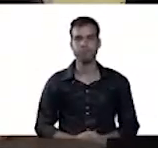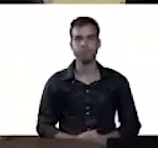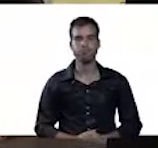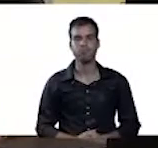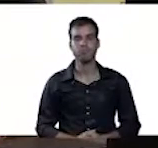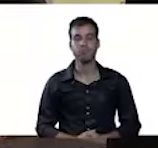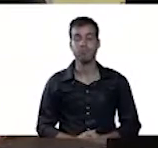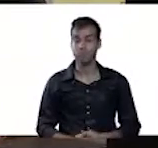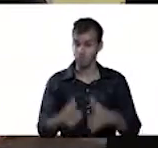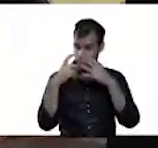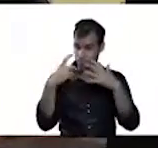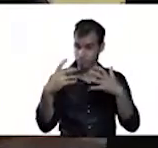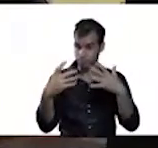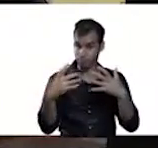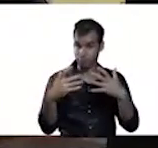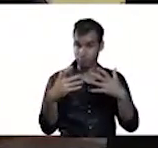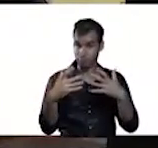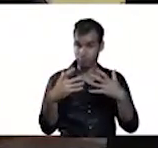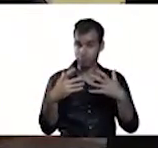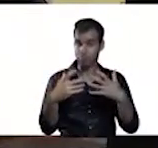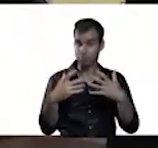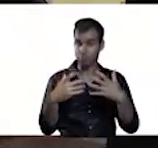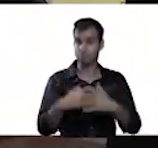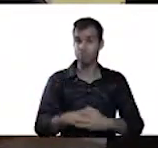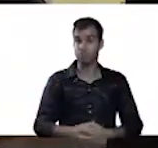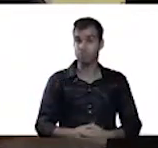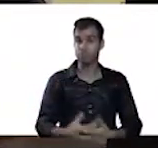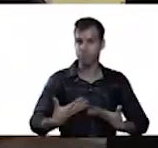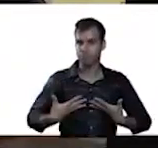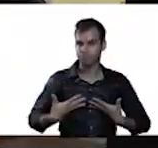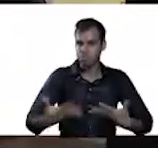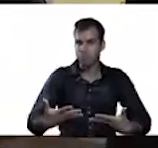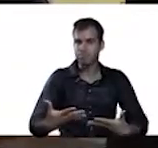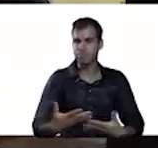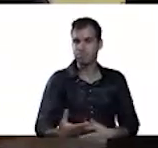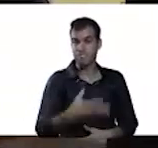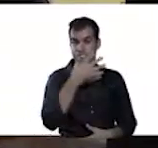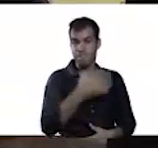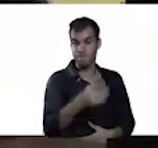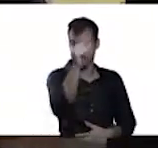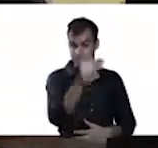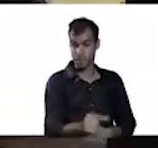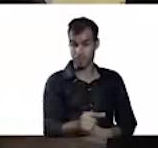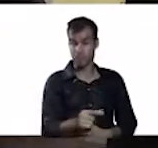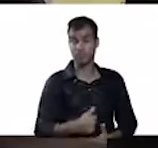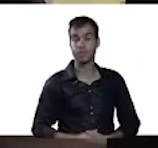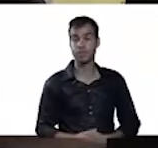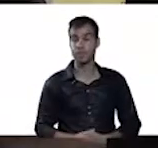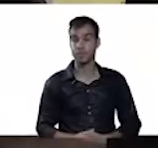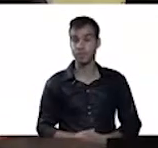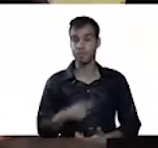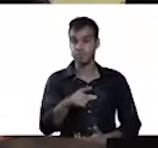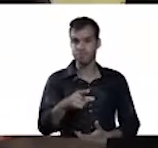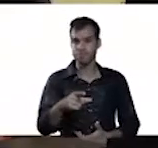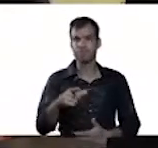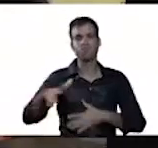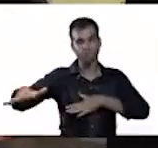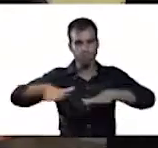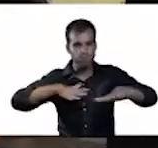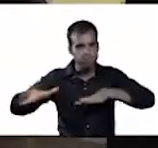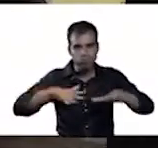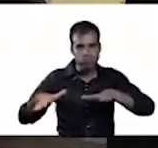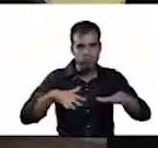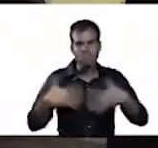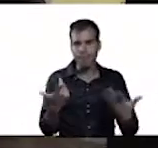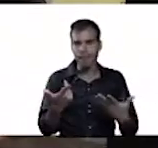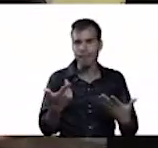Es importante también tener en cuenta la actitud de Fidel Castro y el consecuente accionar del mismo, que lo van